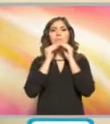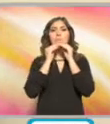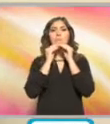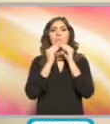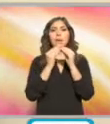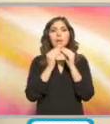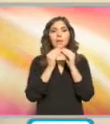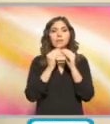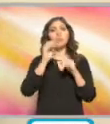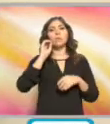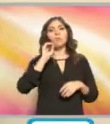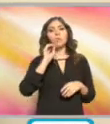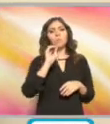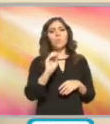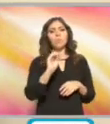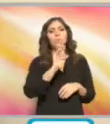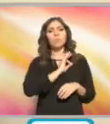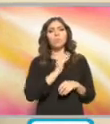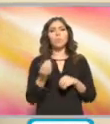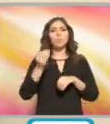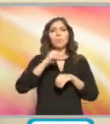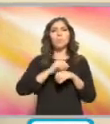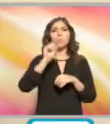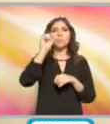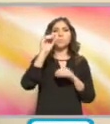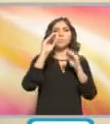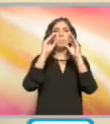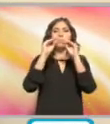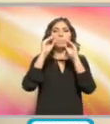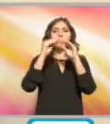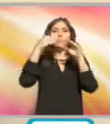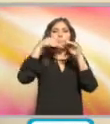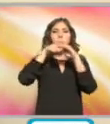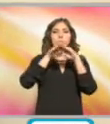mandíbula Ah. o se puede poner un pequeño relleno en esta zona.